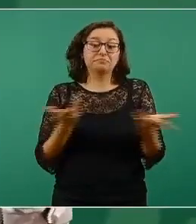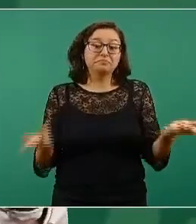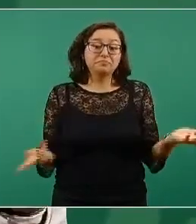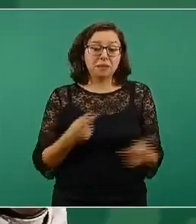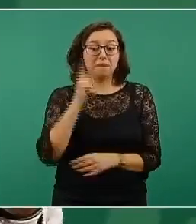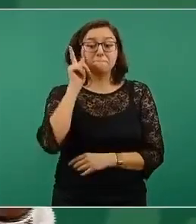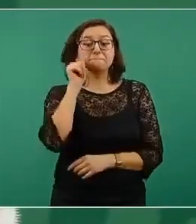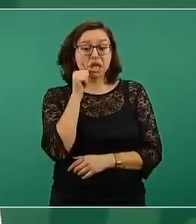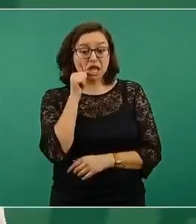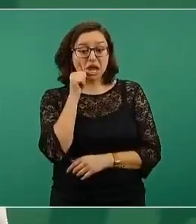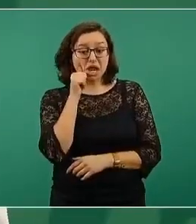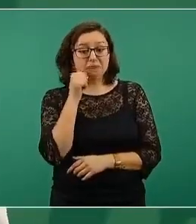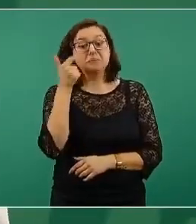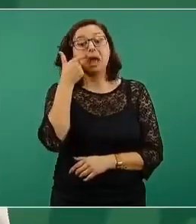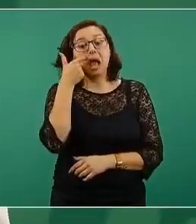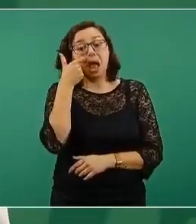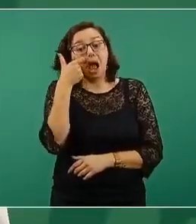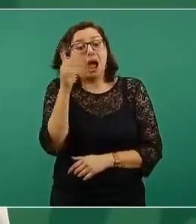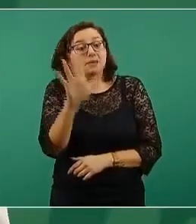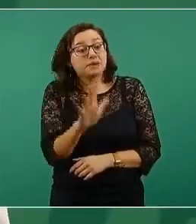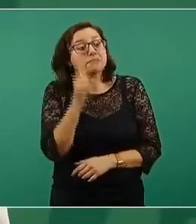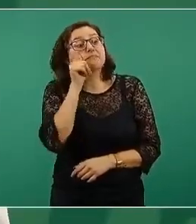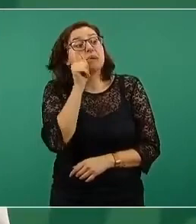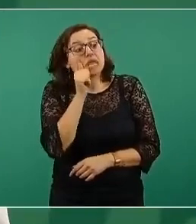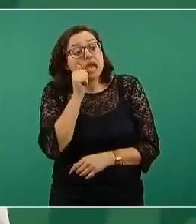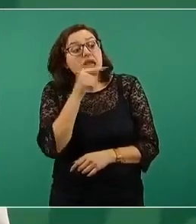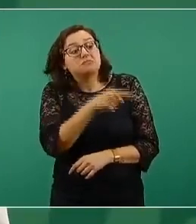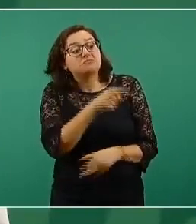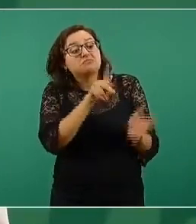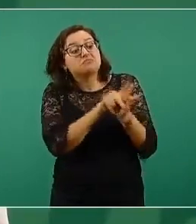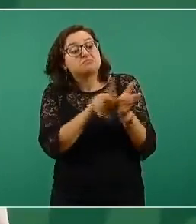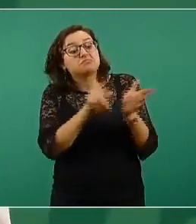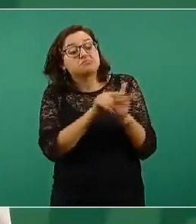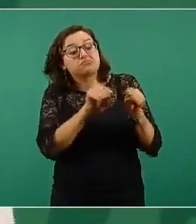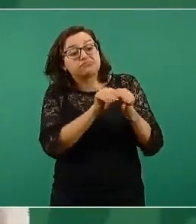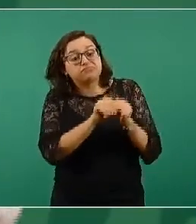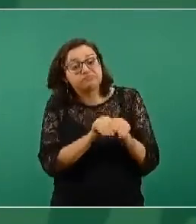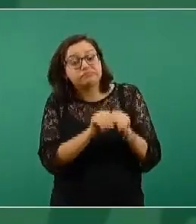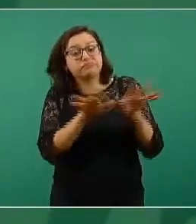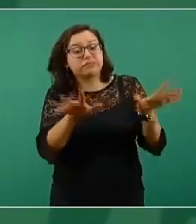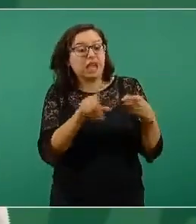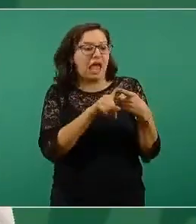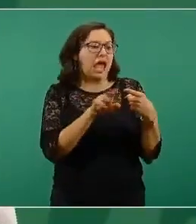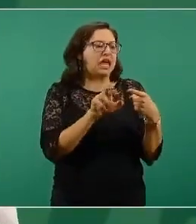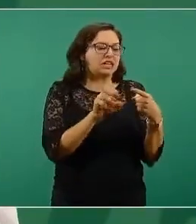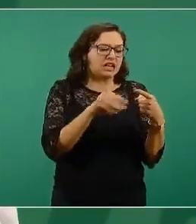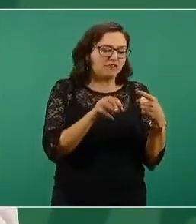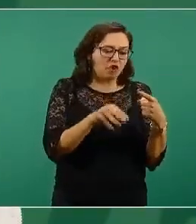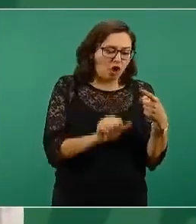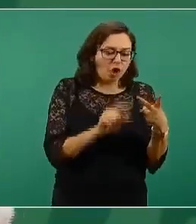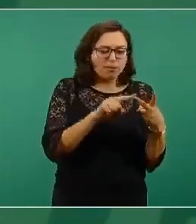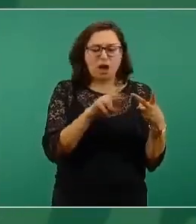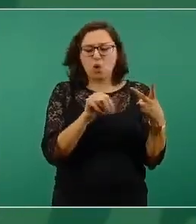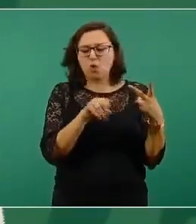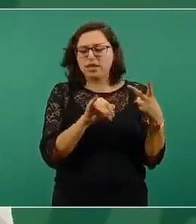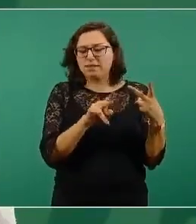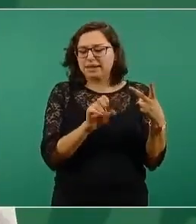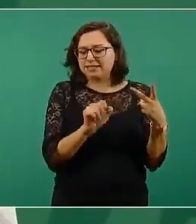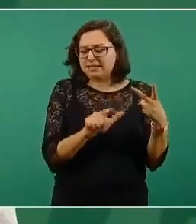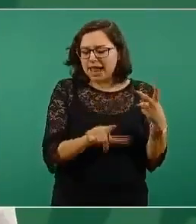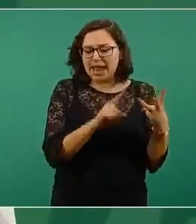a ver, hagamos un experimento teórico, mañana que estos periódicos, Reforma, El Universal, El